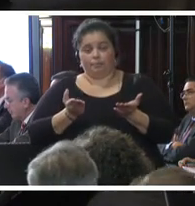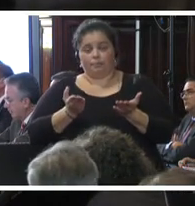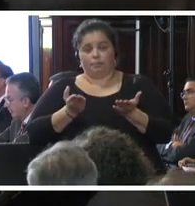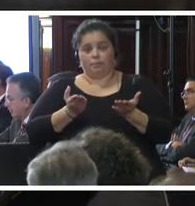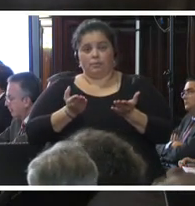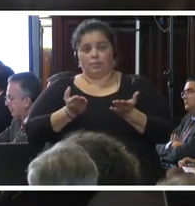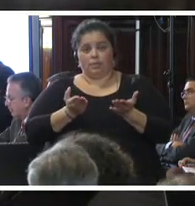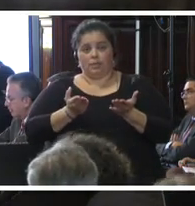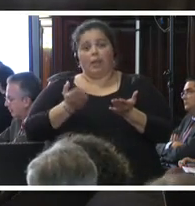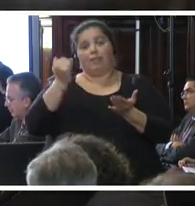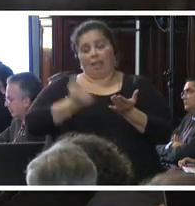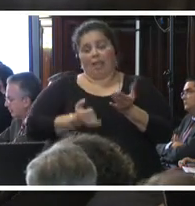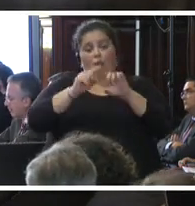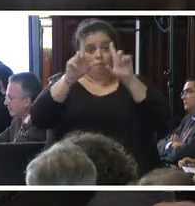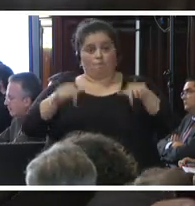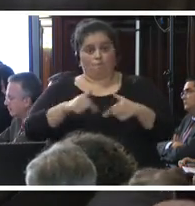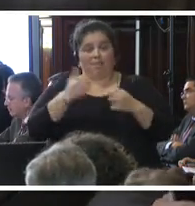en este momento, una sentencia